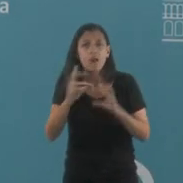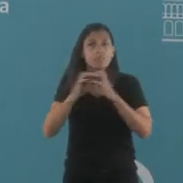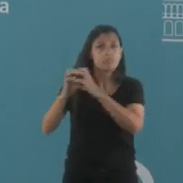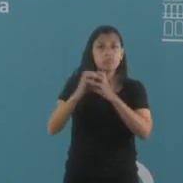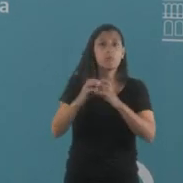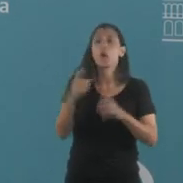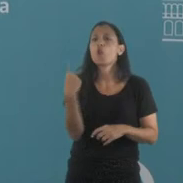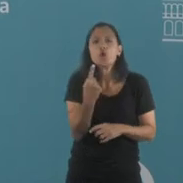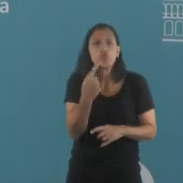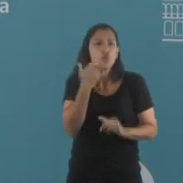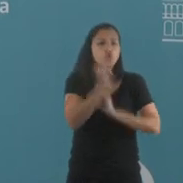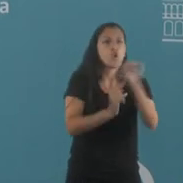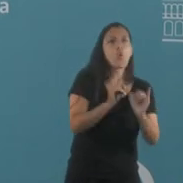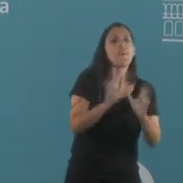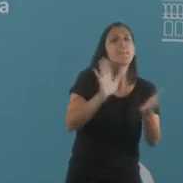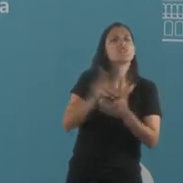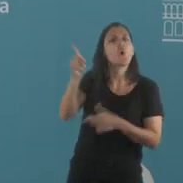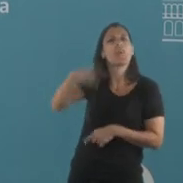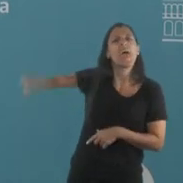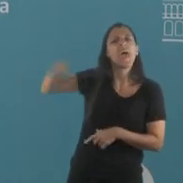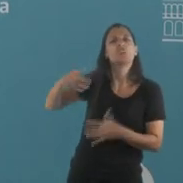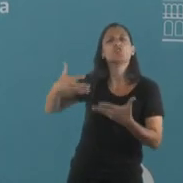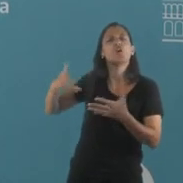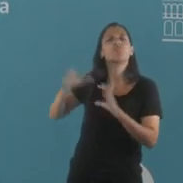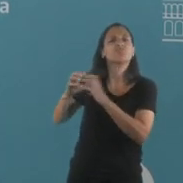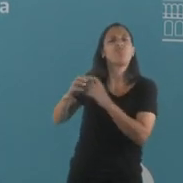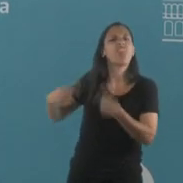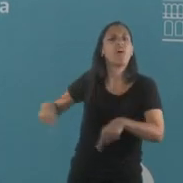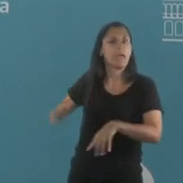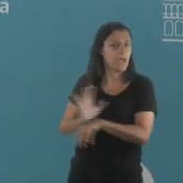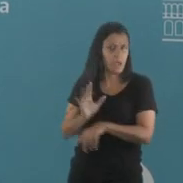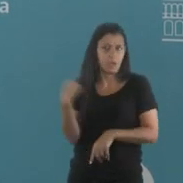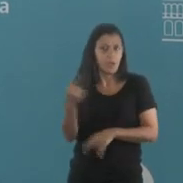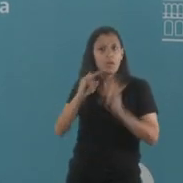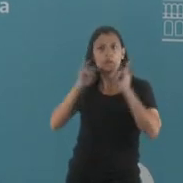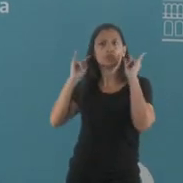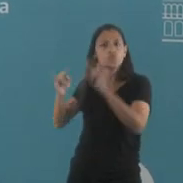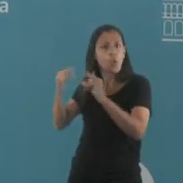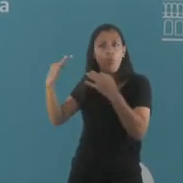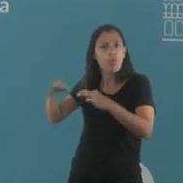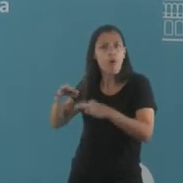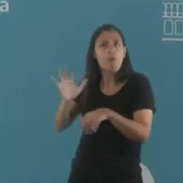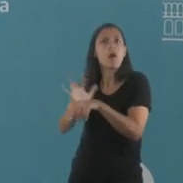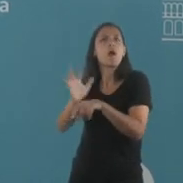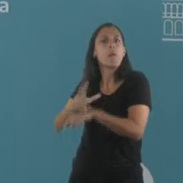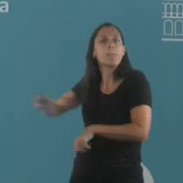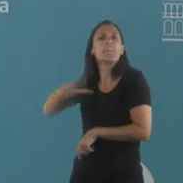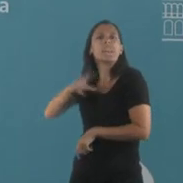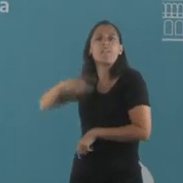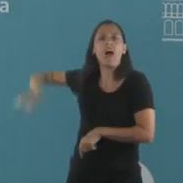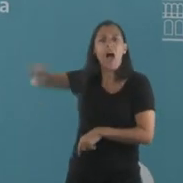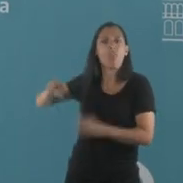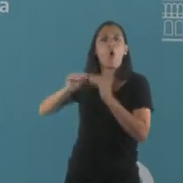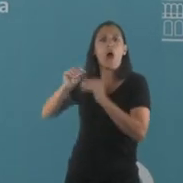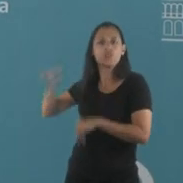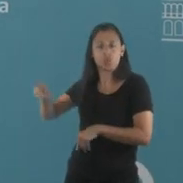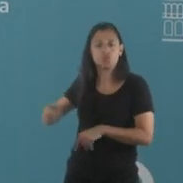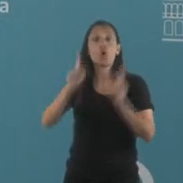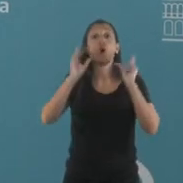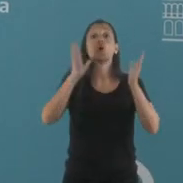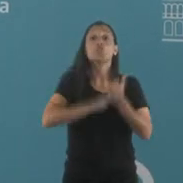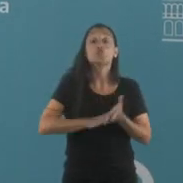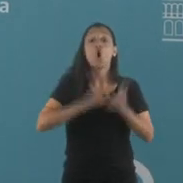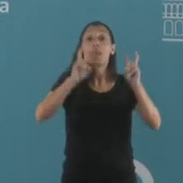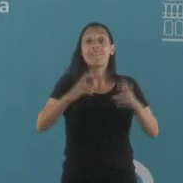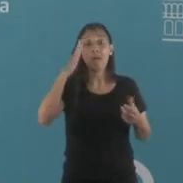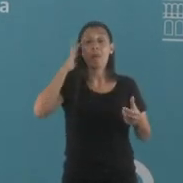vamos a reproducir ni que vamos a difundir porque son conversaciones obviamente que tienen que mantener la reserva que necesitan. Y con respecto a la Corte, le recuerdo, Silvia, que la